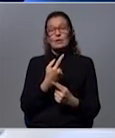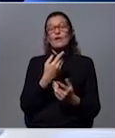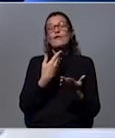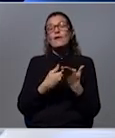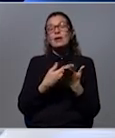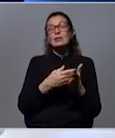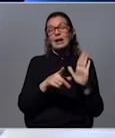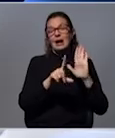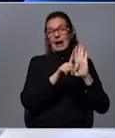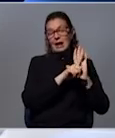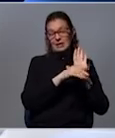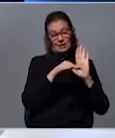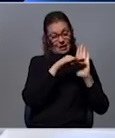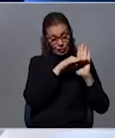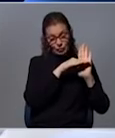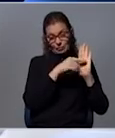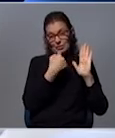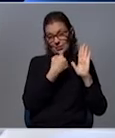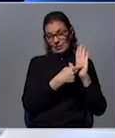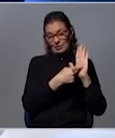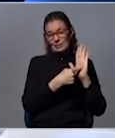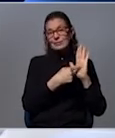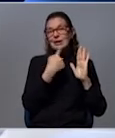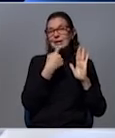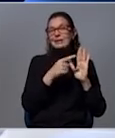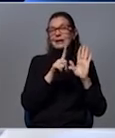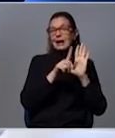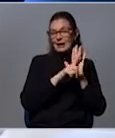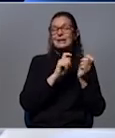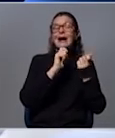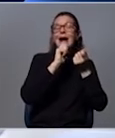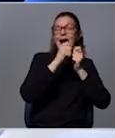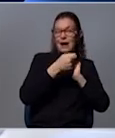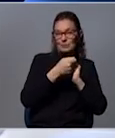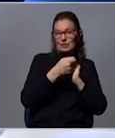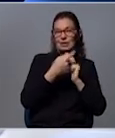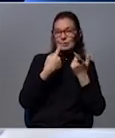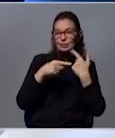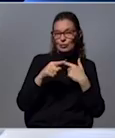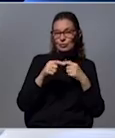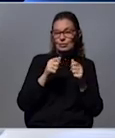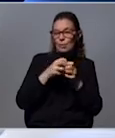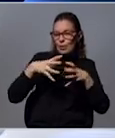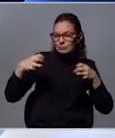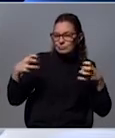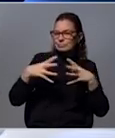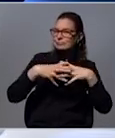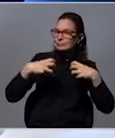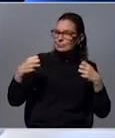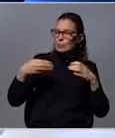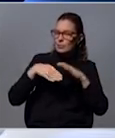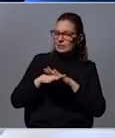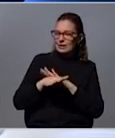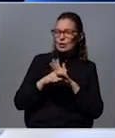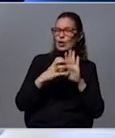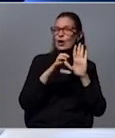regirá esto si se dicta la ley se modifica entonces tiene una enorme elasticidad no hemos metido cosas